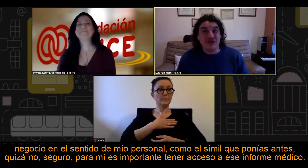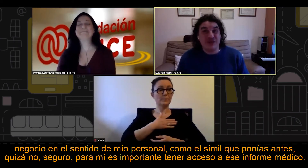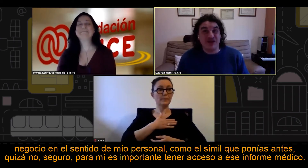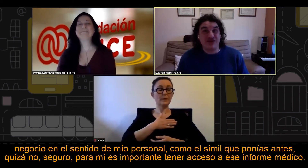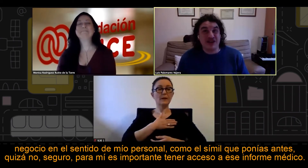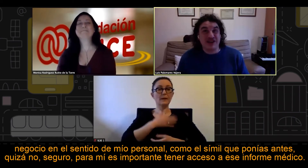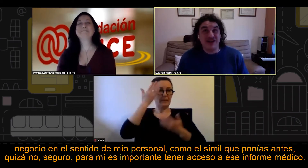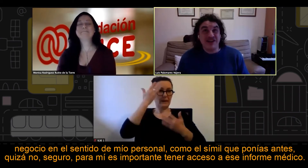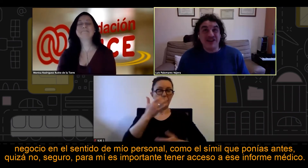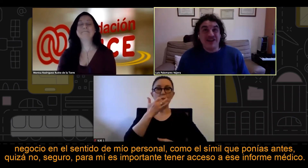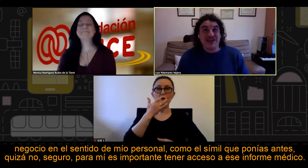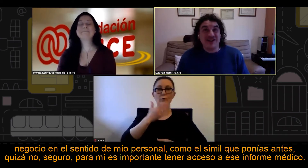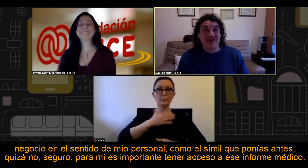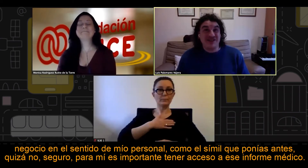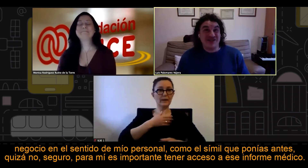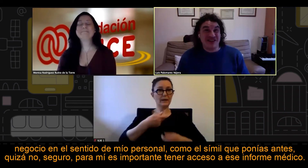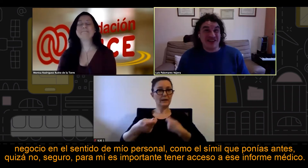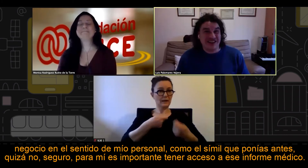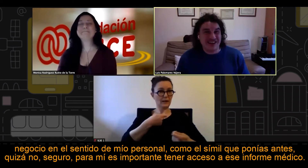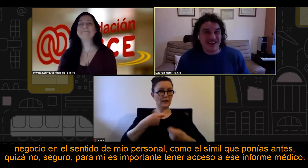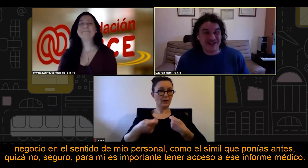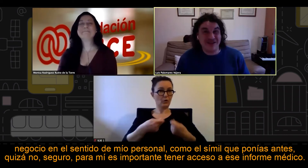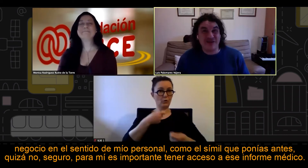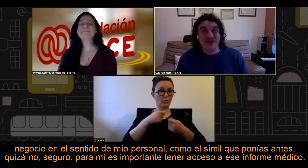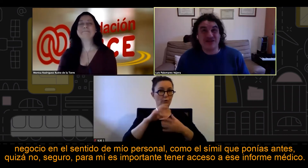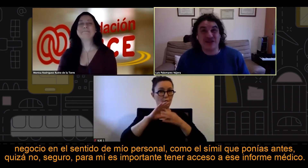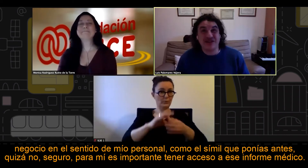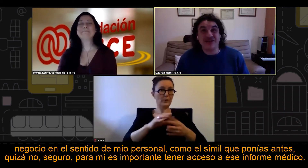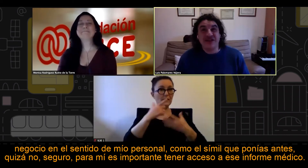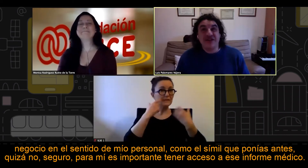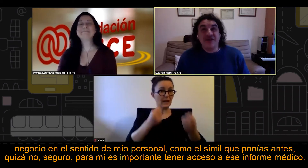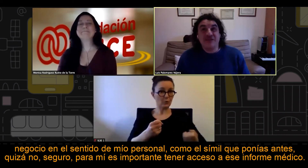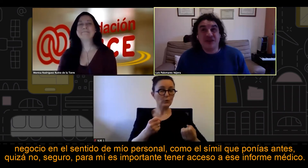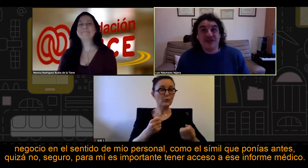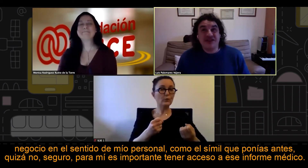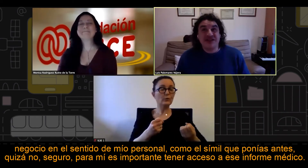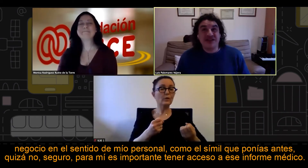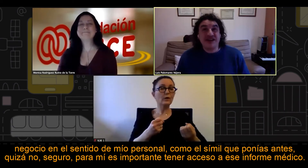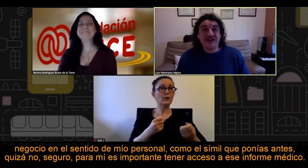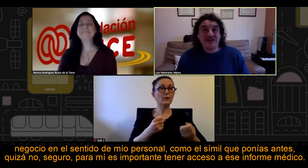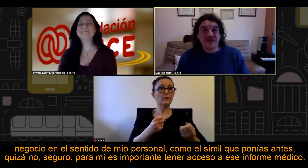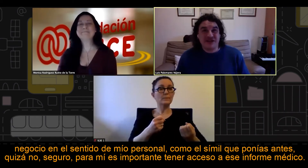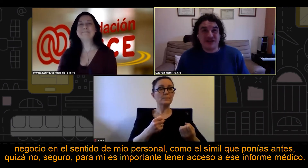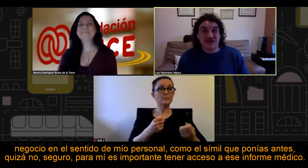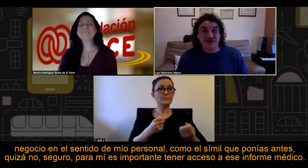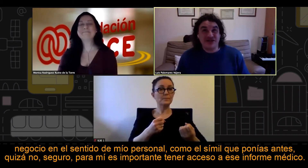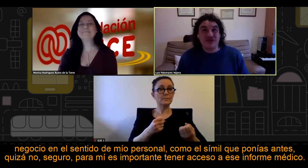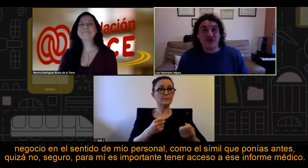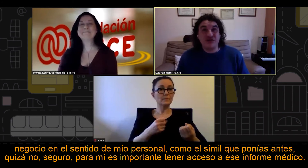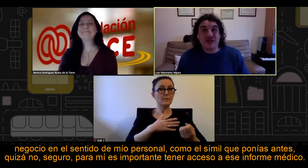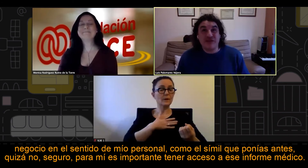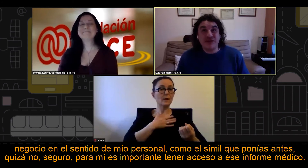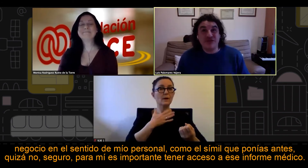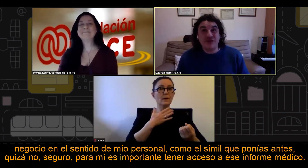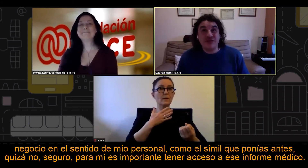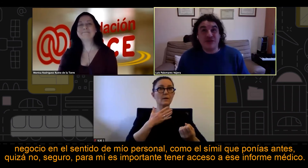mío personal, como el símil que ponías tú antes, pues quizá no, seguro,